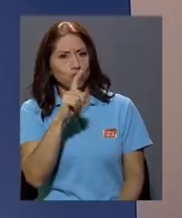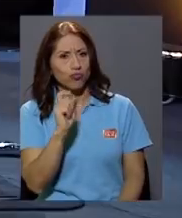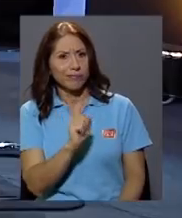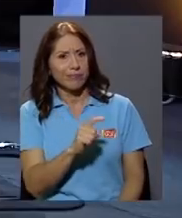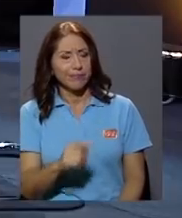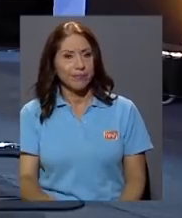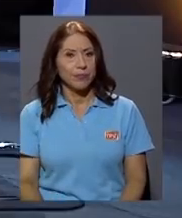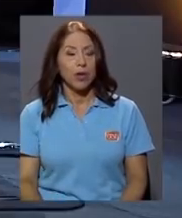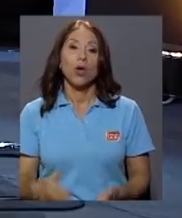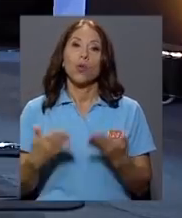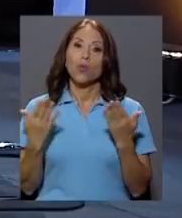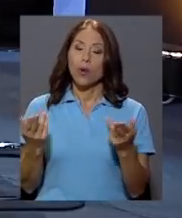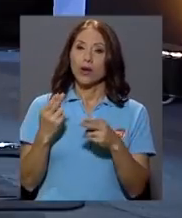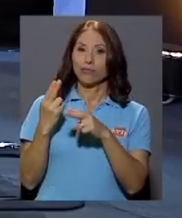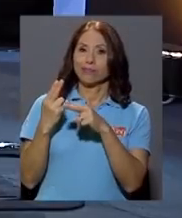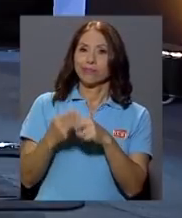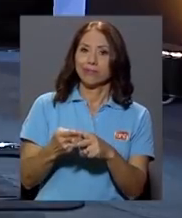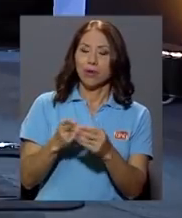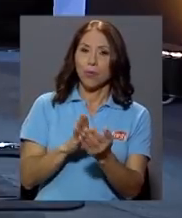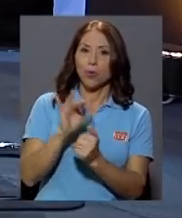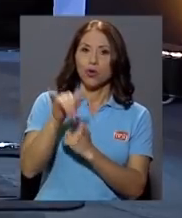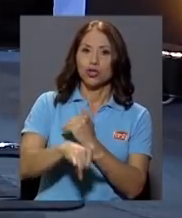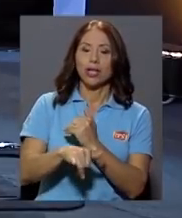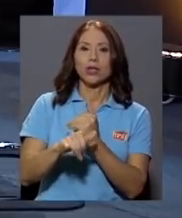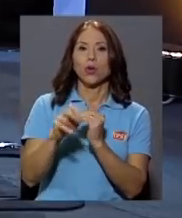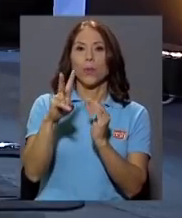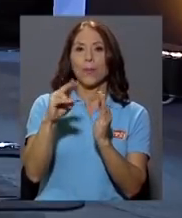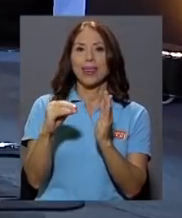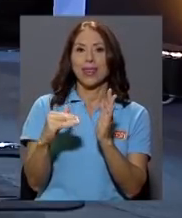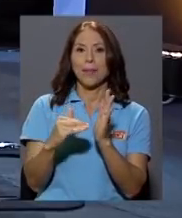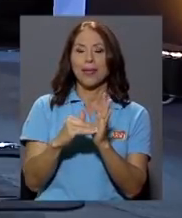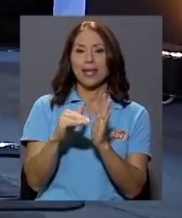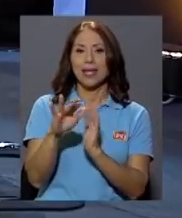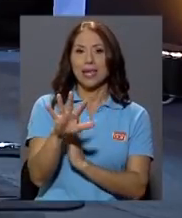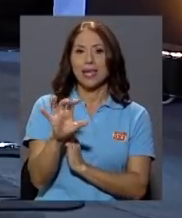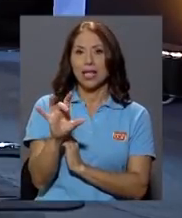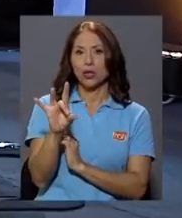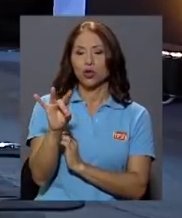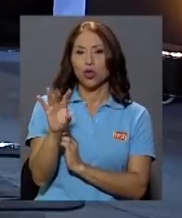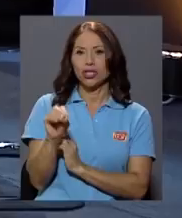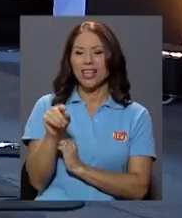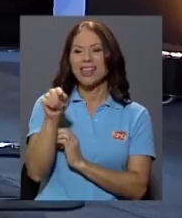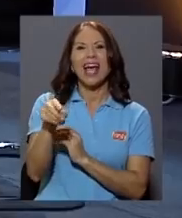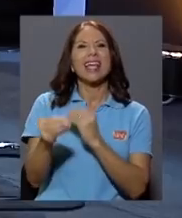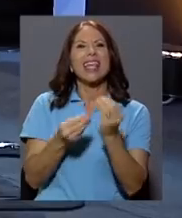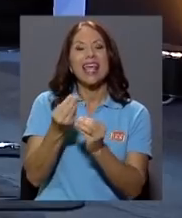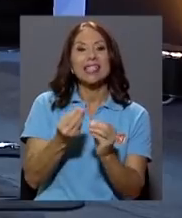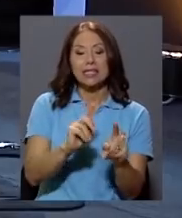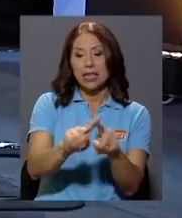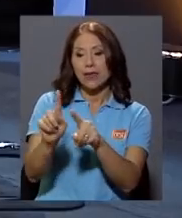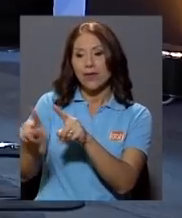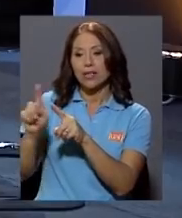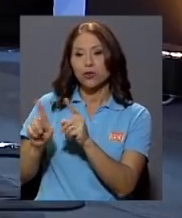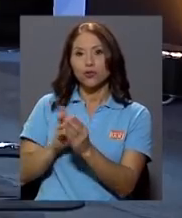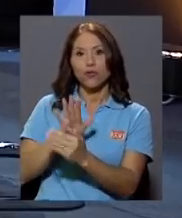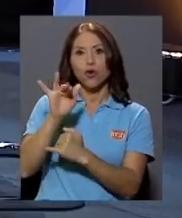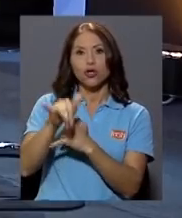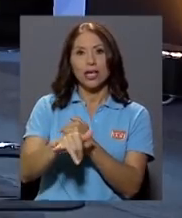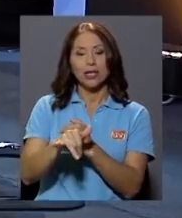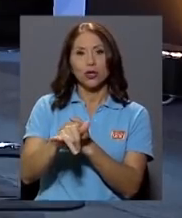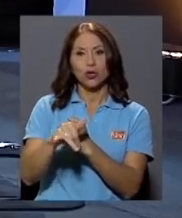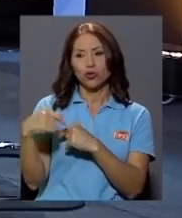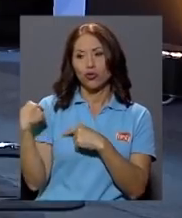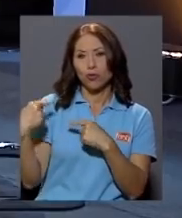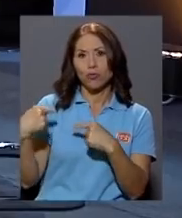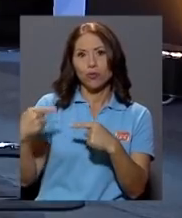Bueno, el denominado proyecto 20.580 es en realidad la fusión de diversos proyectos que se